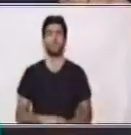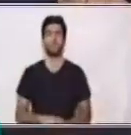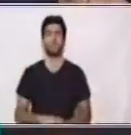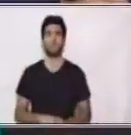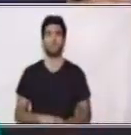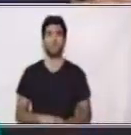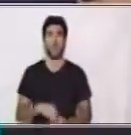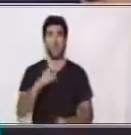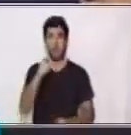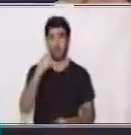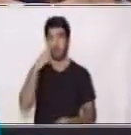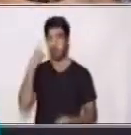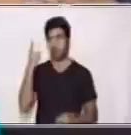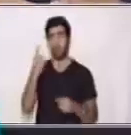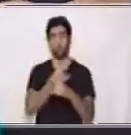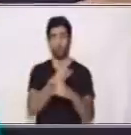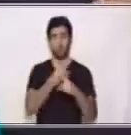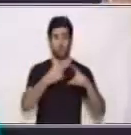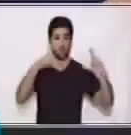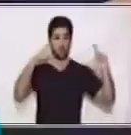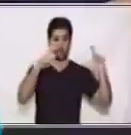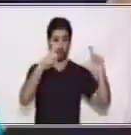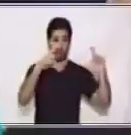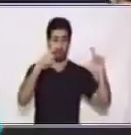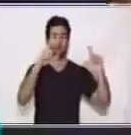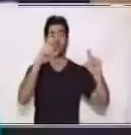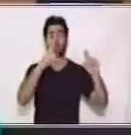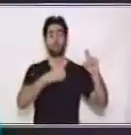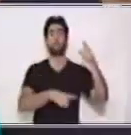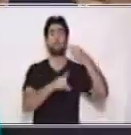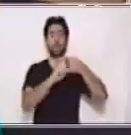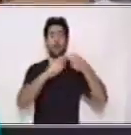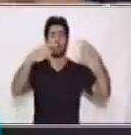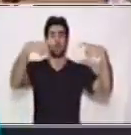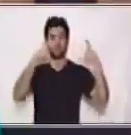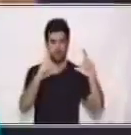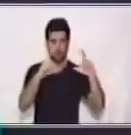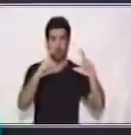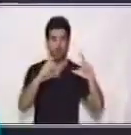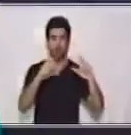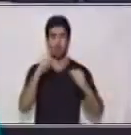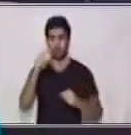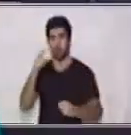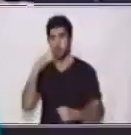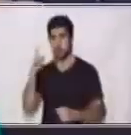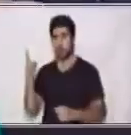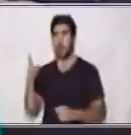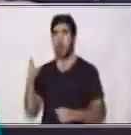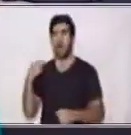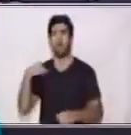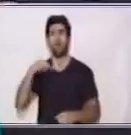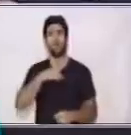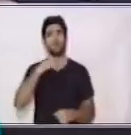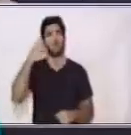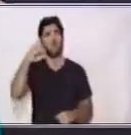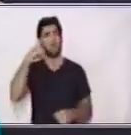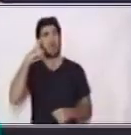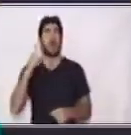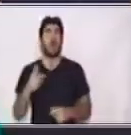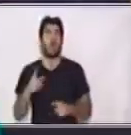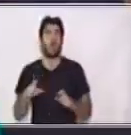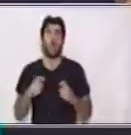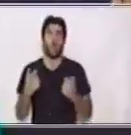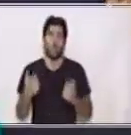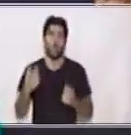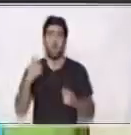usando corchetes y paréntesis. Igual, si pensamos en la precedencia de operadores, nosotros nos vamos a